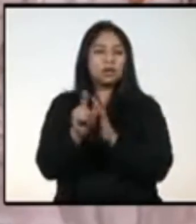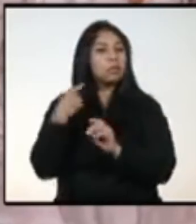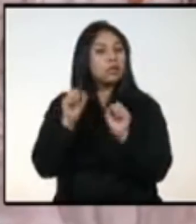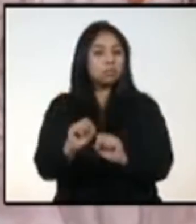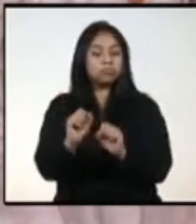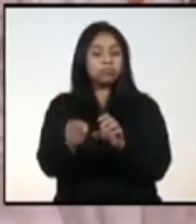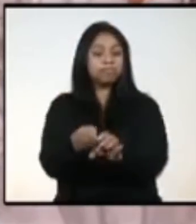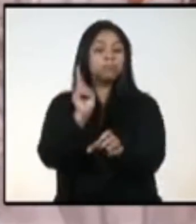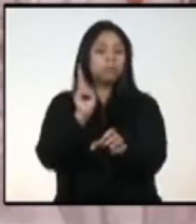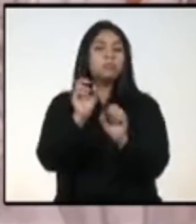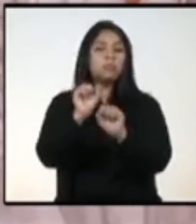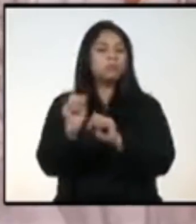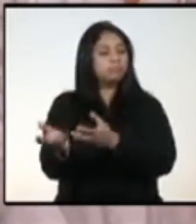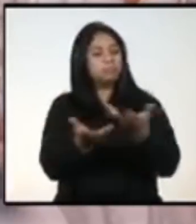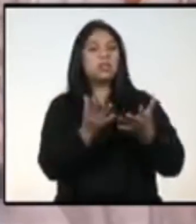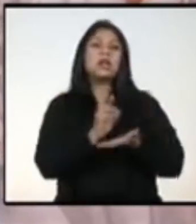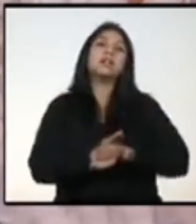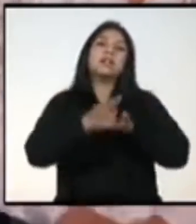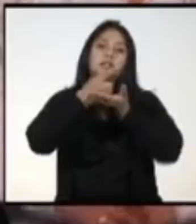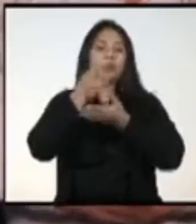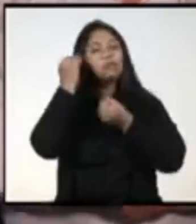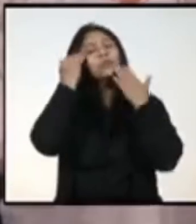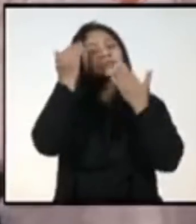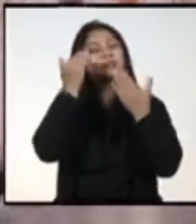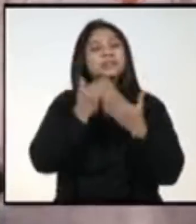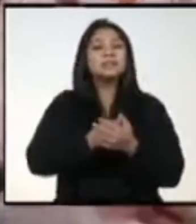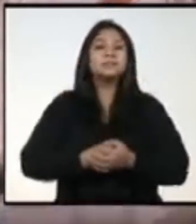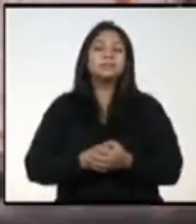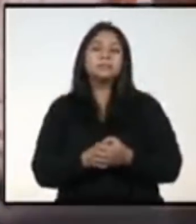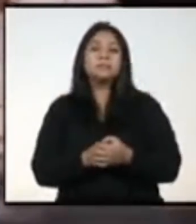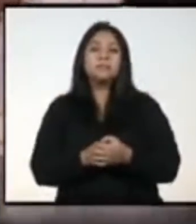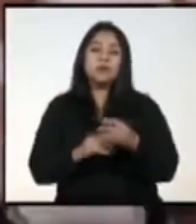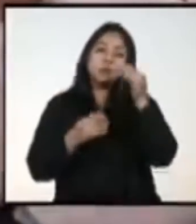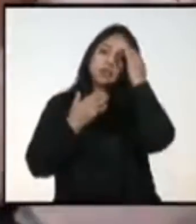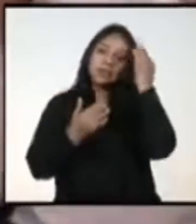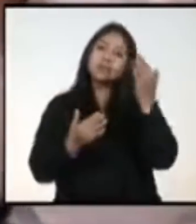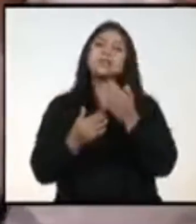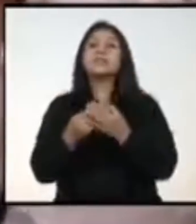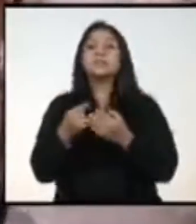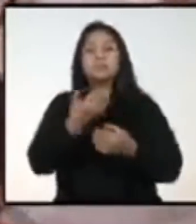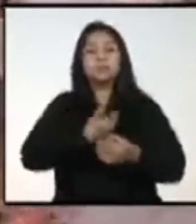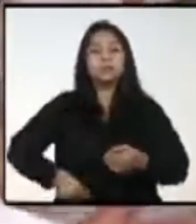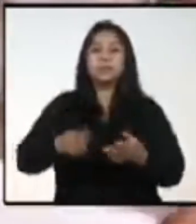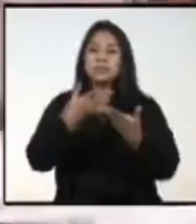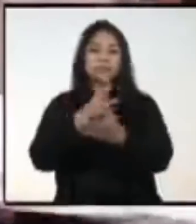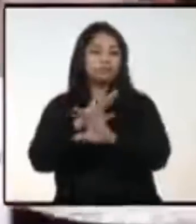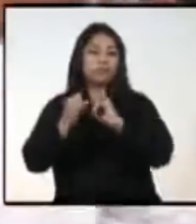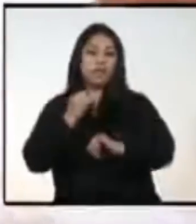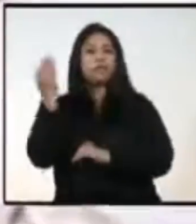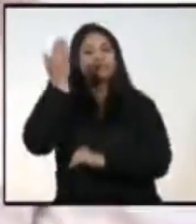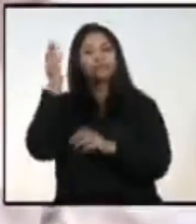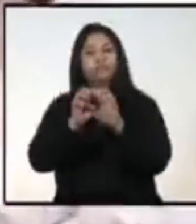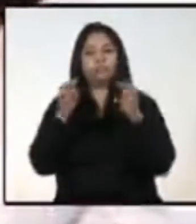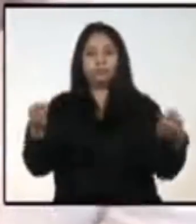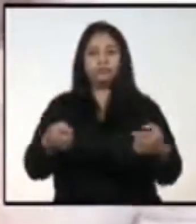lograr su recuperación y su rehabilitación. Así que muchísimas gracias. Muchas gracias, señor presidente. De esta forma damos finalizada a la conferencia de